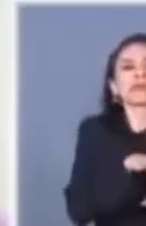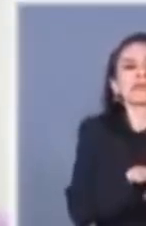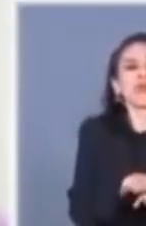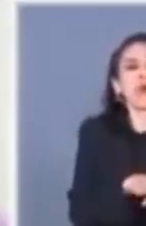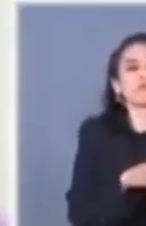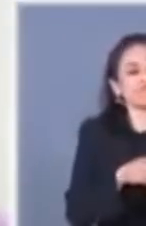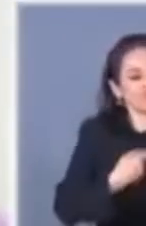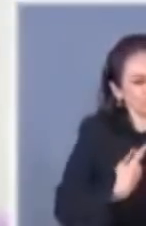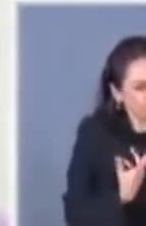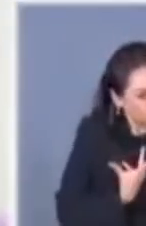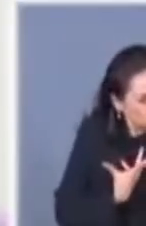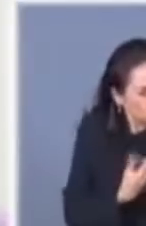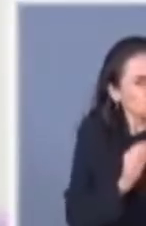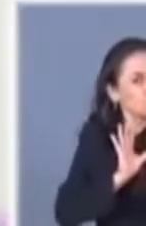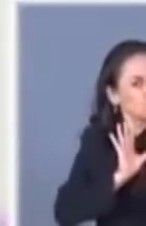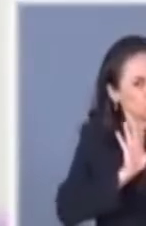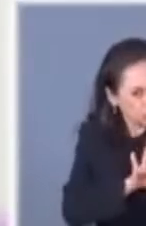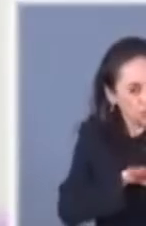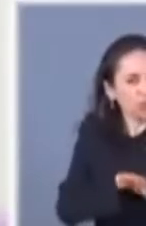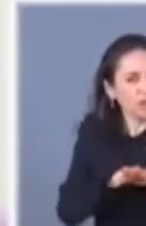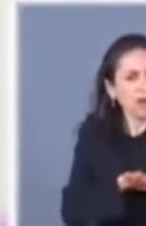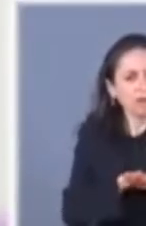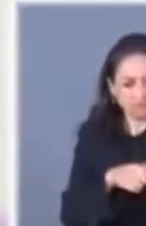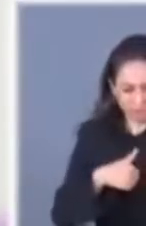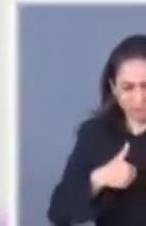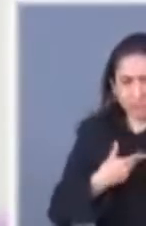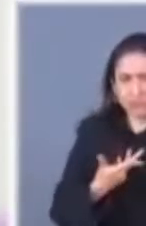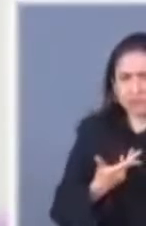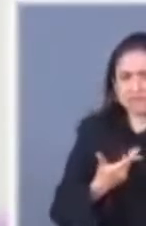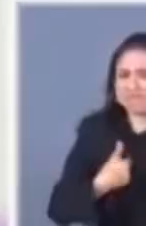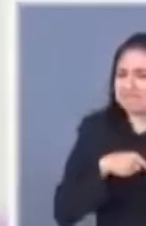tú, un hombre que sabe escuchar,